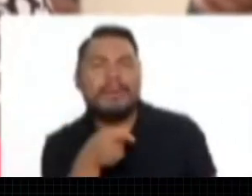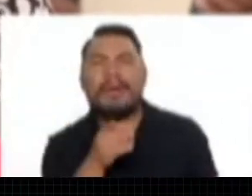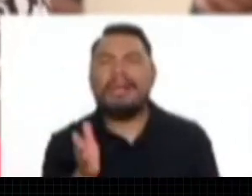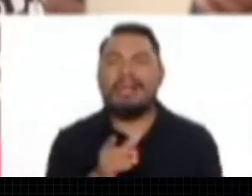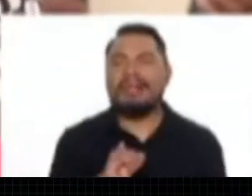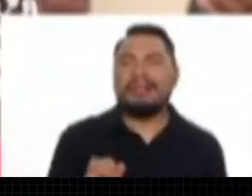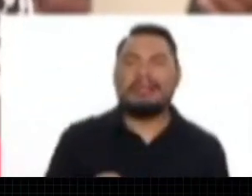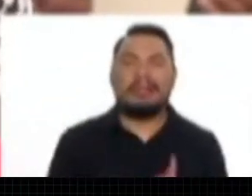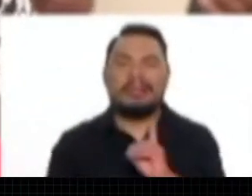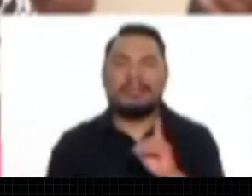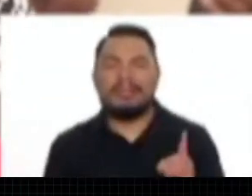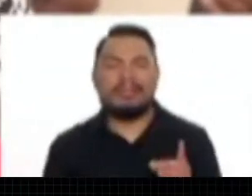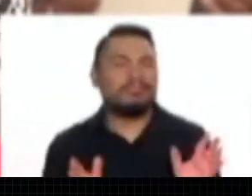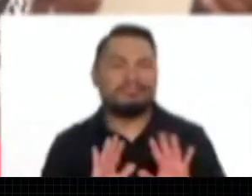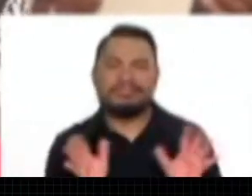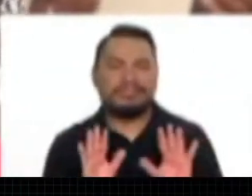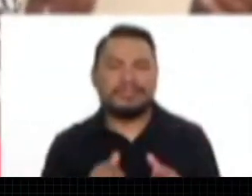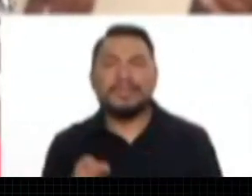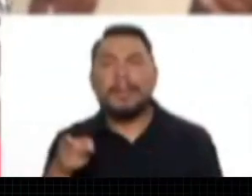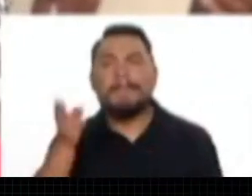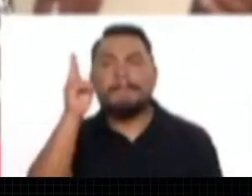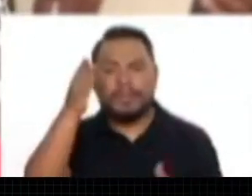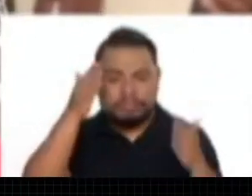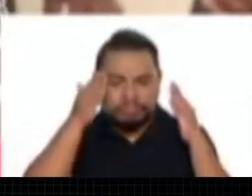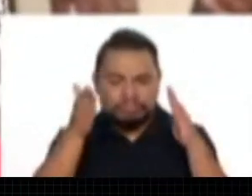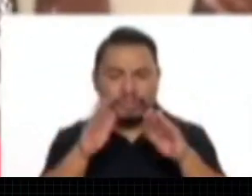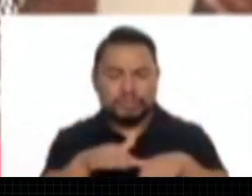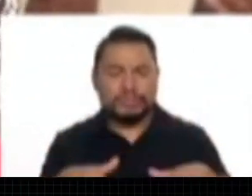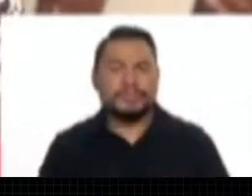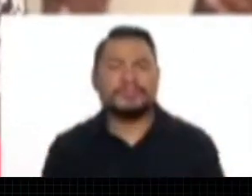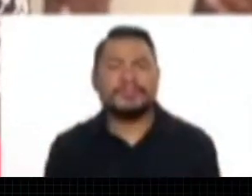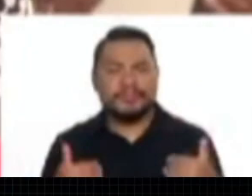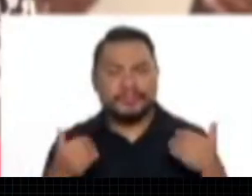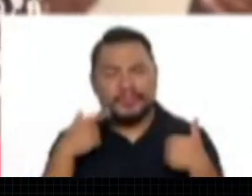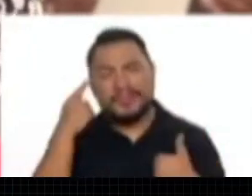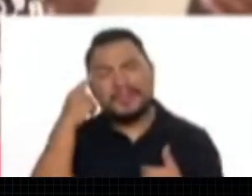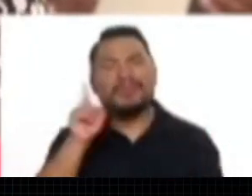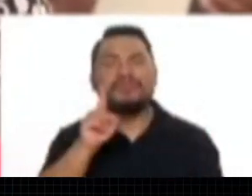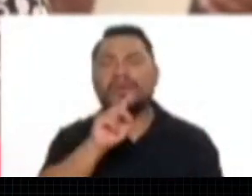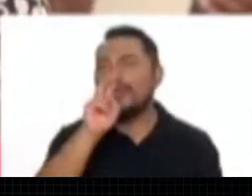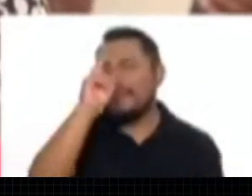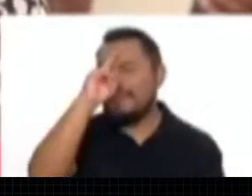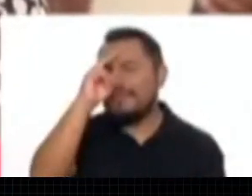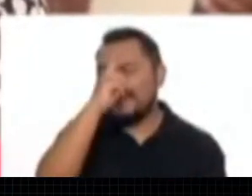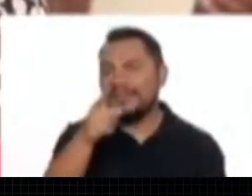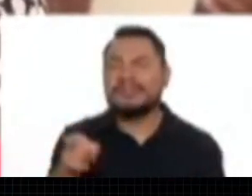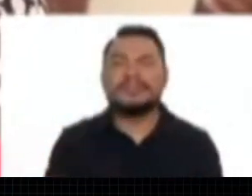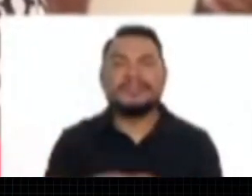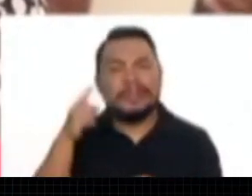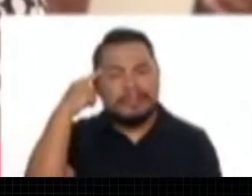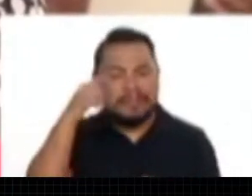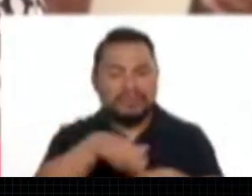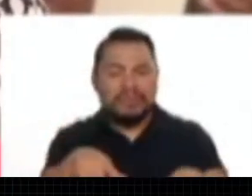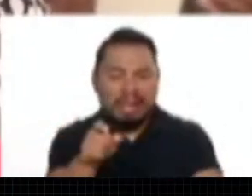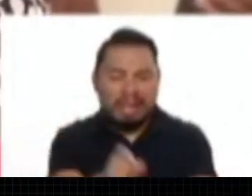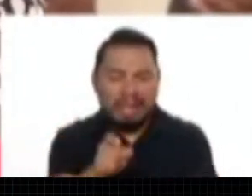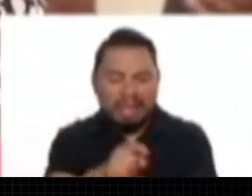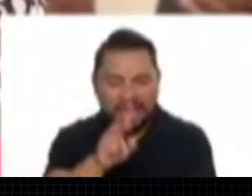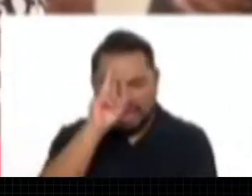o ideologizada, donde tengan que confundir la mente de nuestros